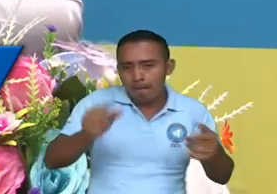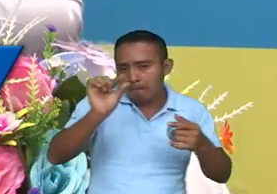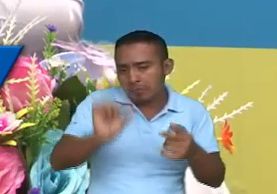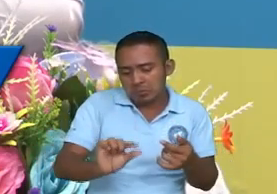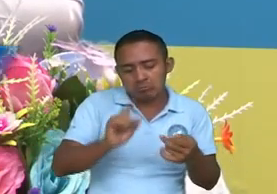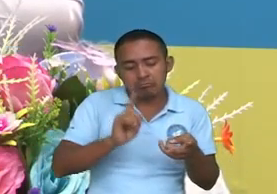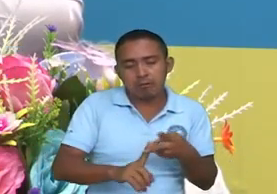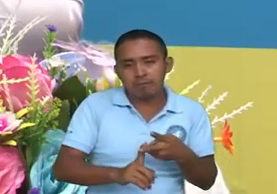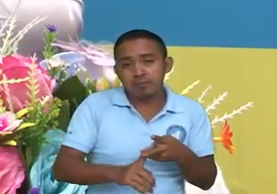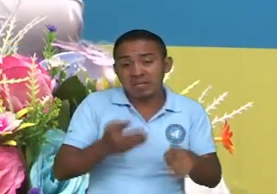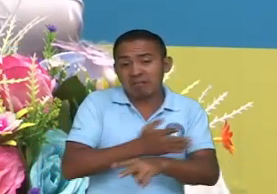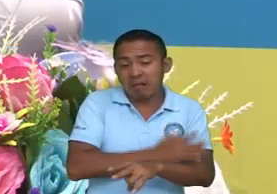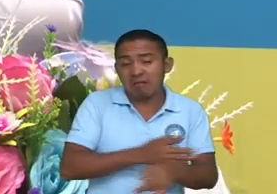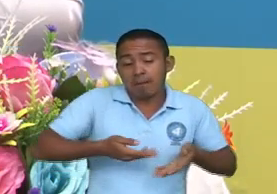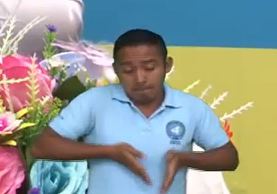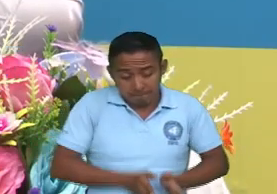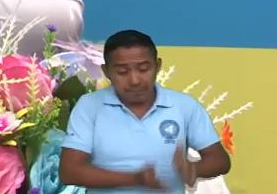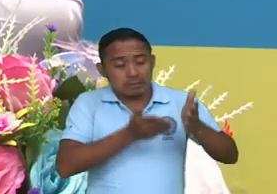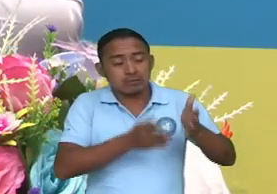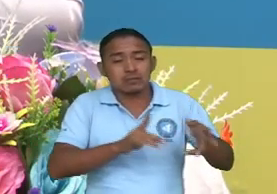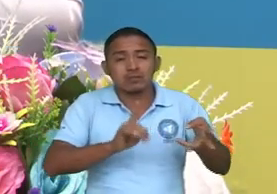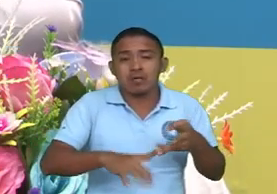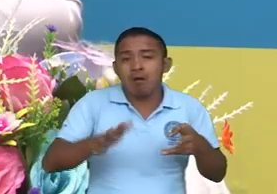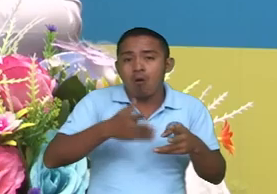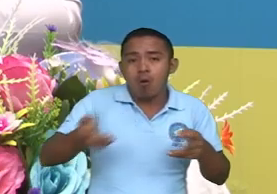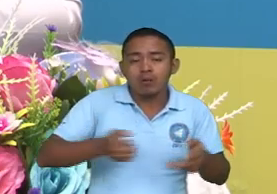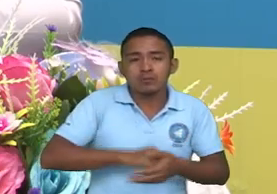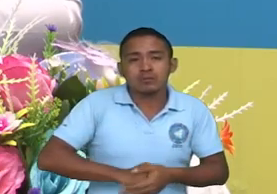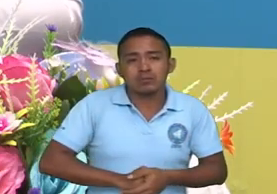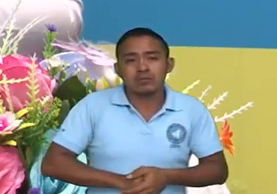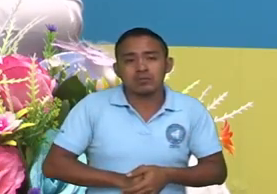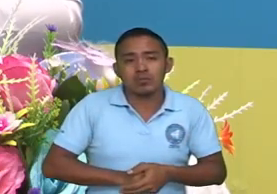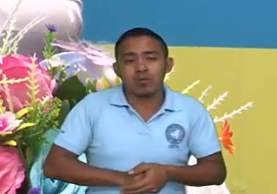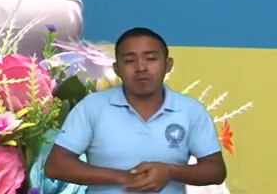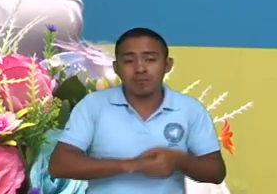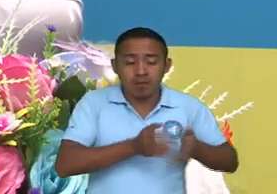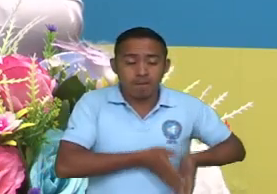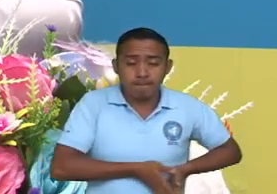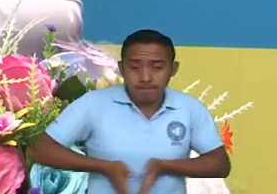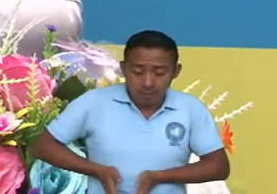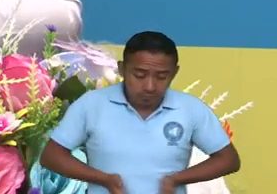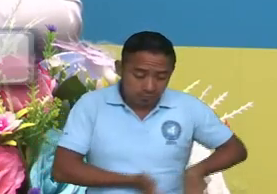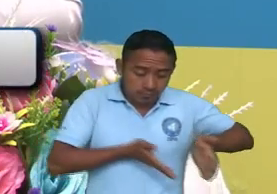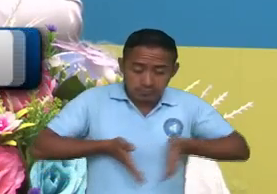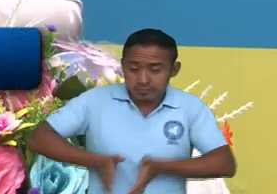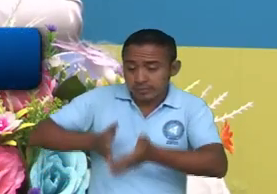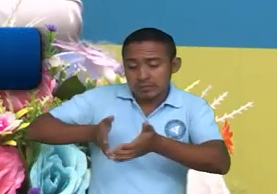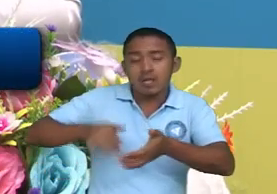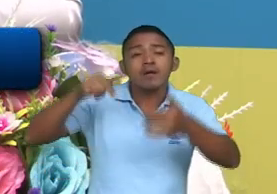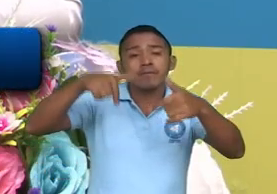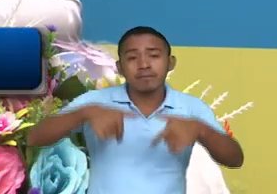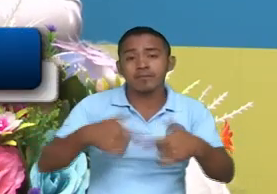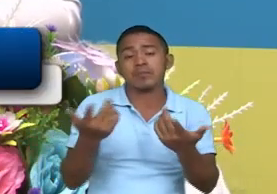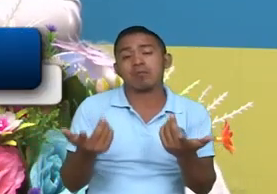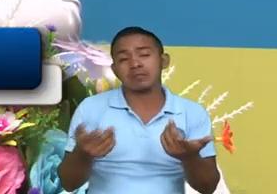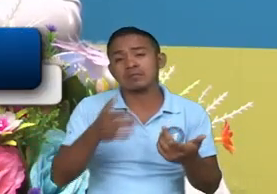en nuestro adolescente. Otros factores tienen que ver propiamente con lo que es el feto. O sea, los bebés